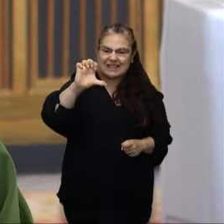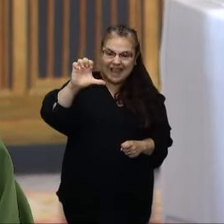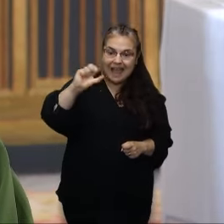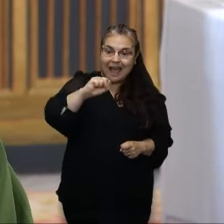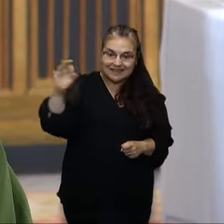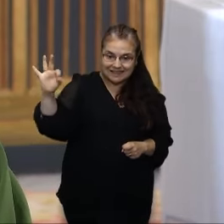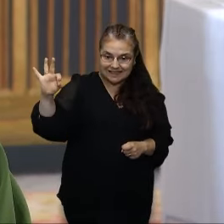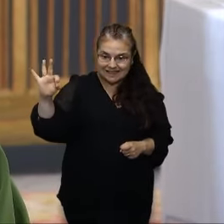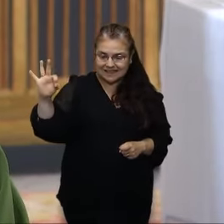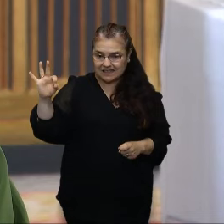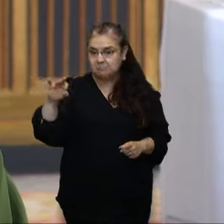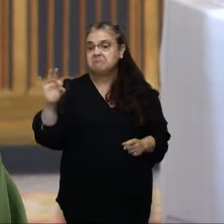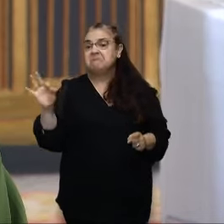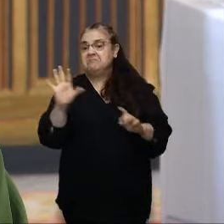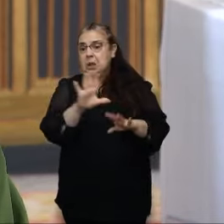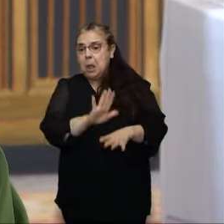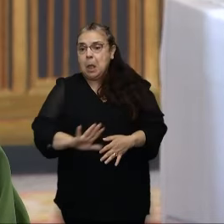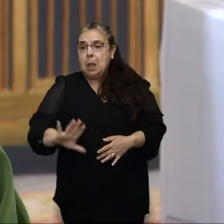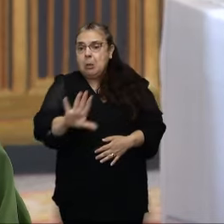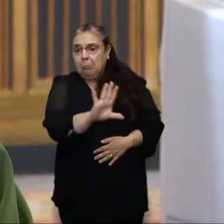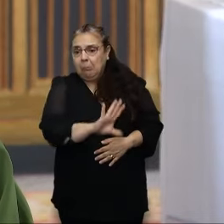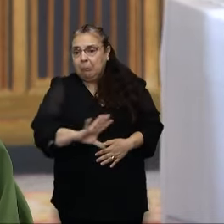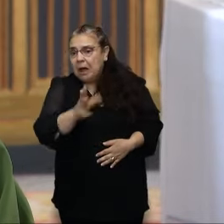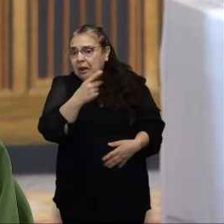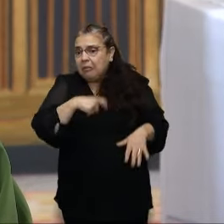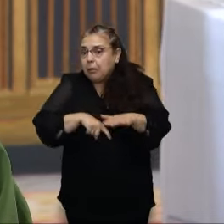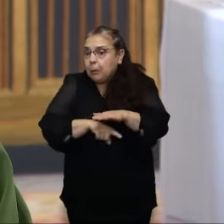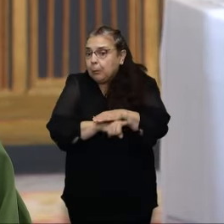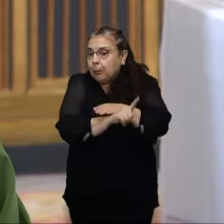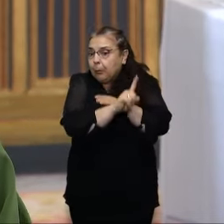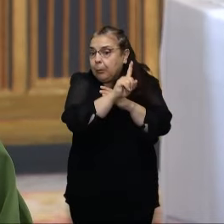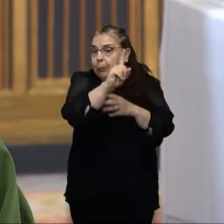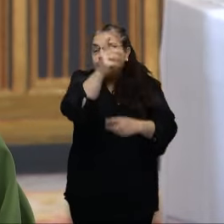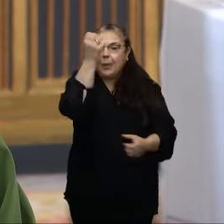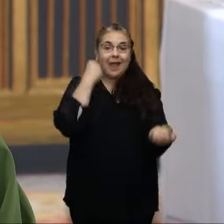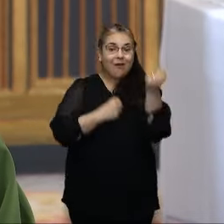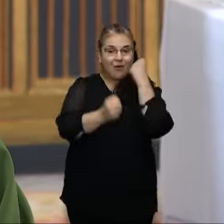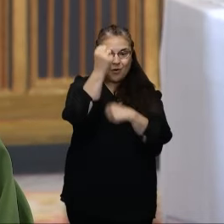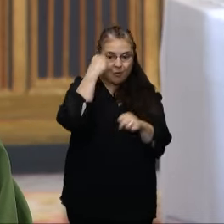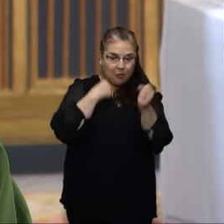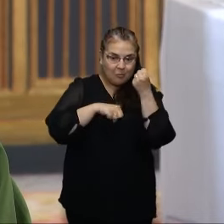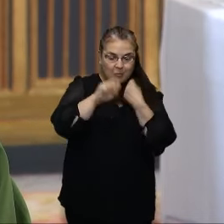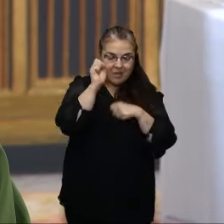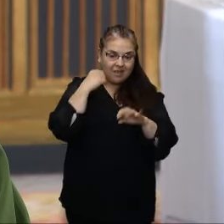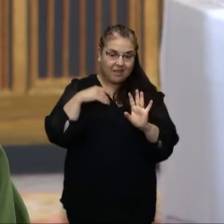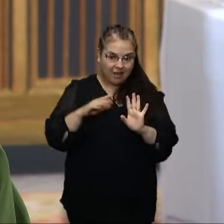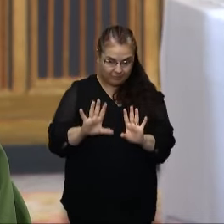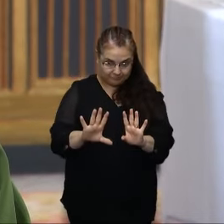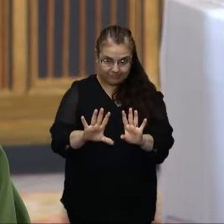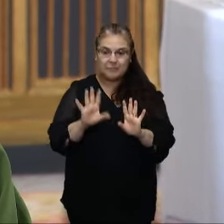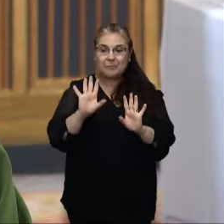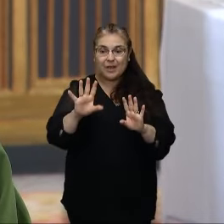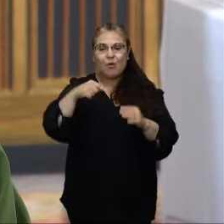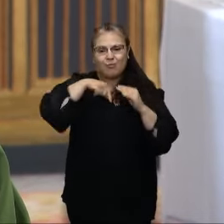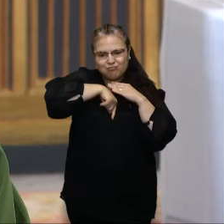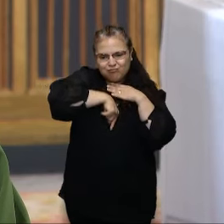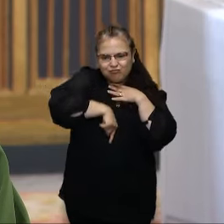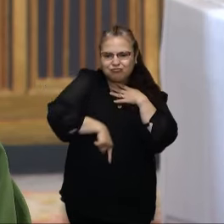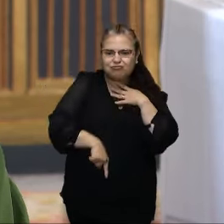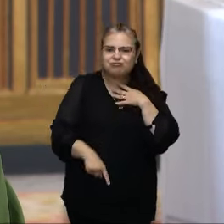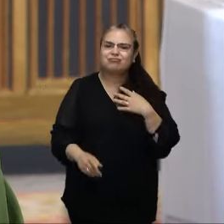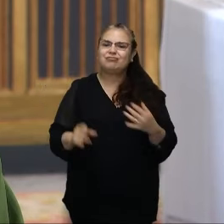Bajo una parece ser cierta prosperidad económica, había una profunda